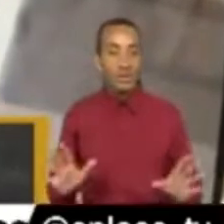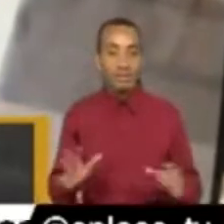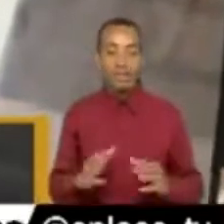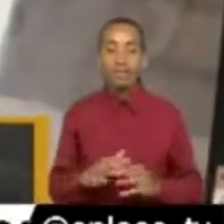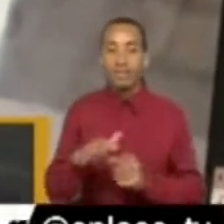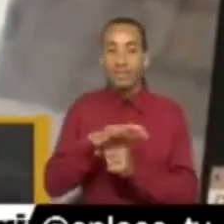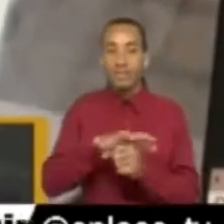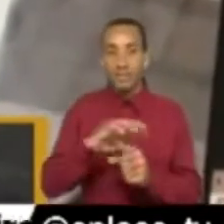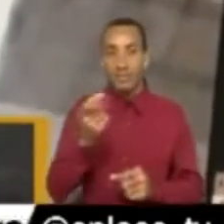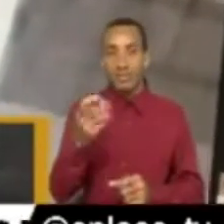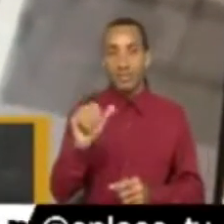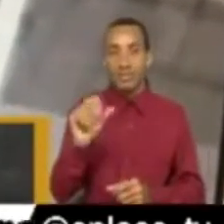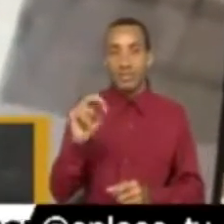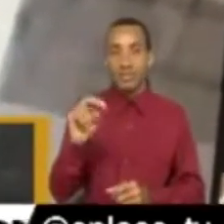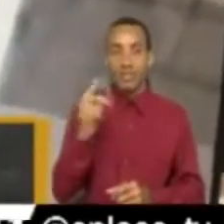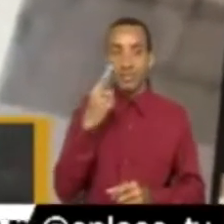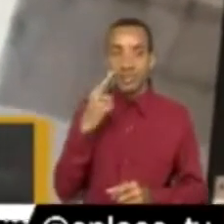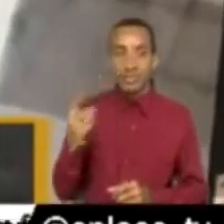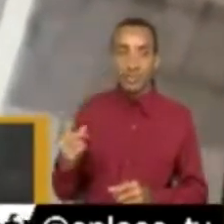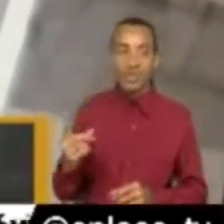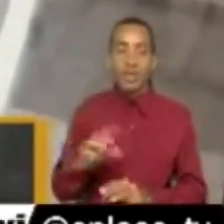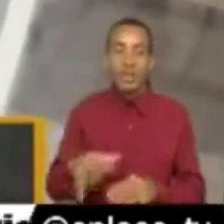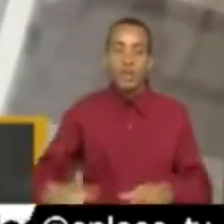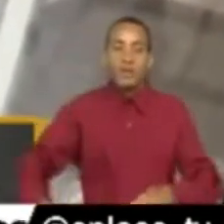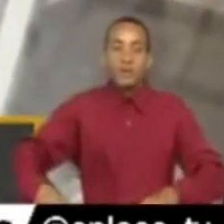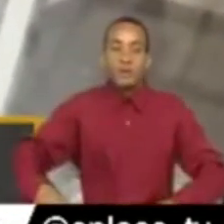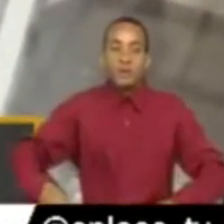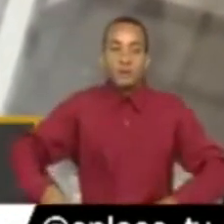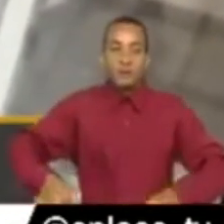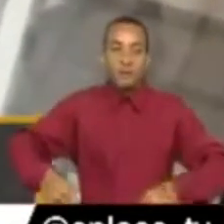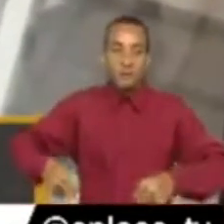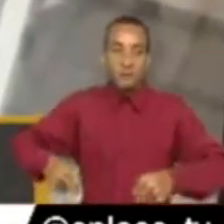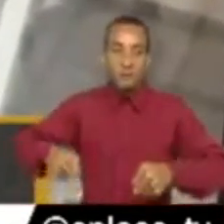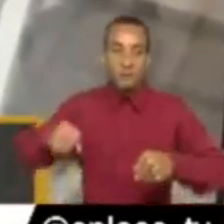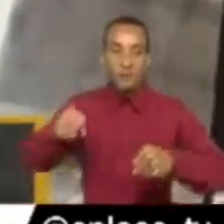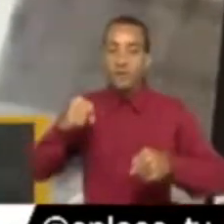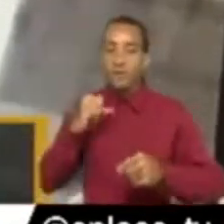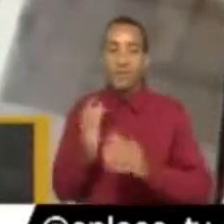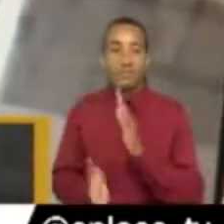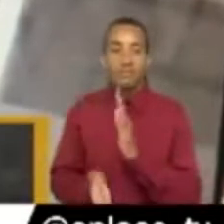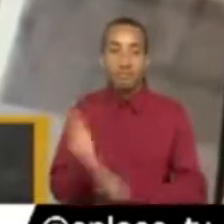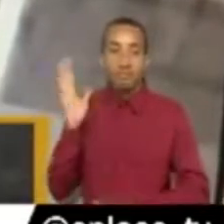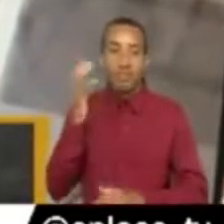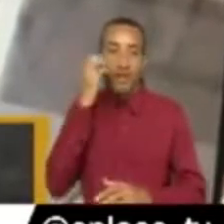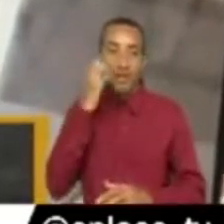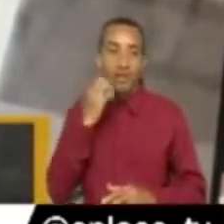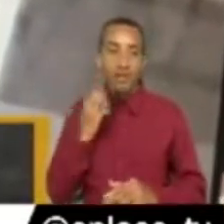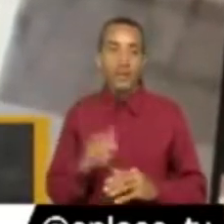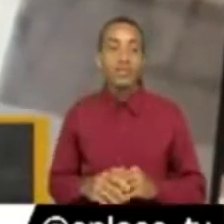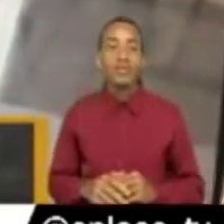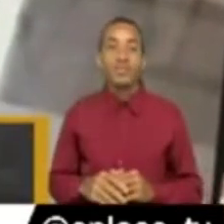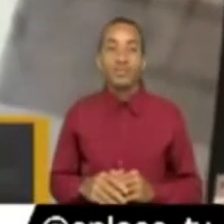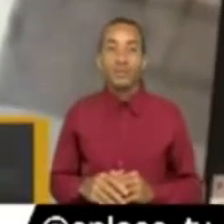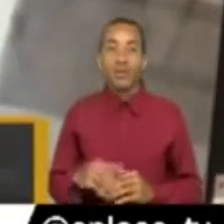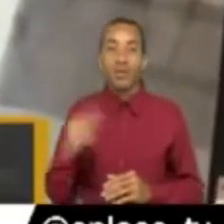es el momento en que los individuos proceden a levantar la rejilla del alcantarillado y se la llevan. Efectivamente, la gente piensa